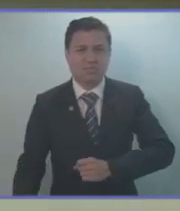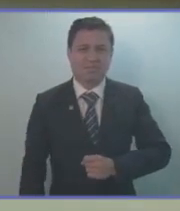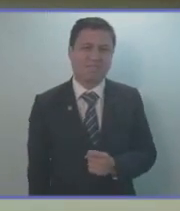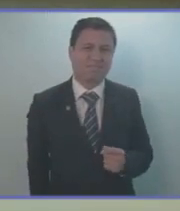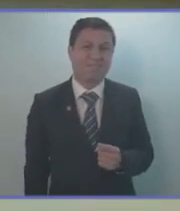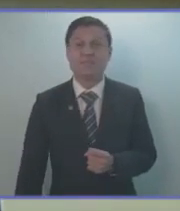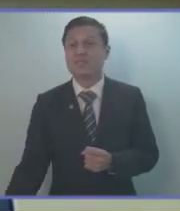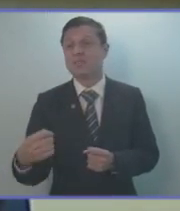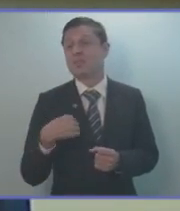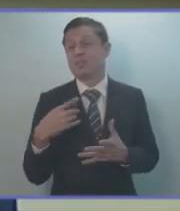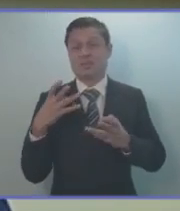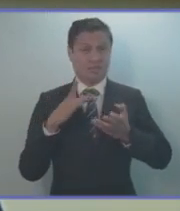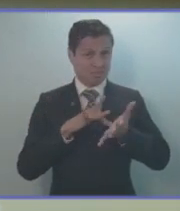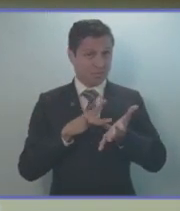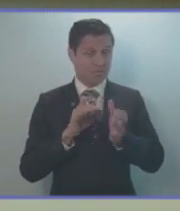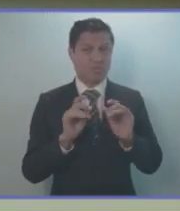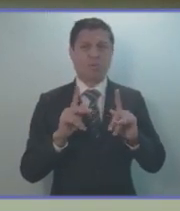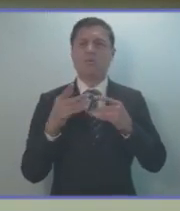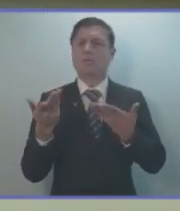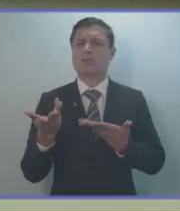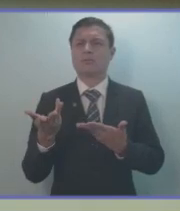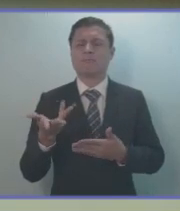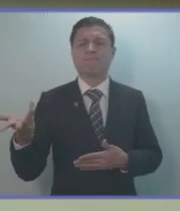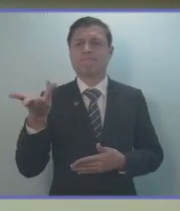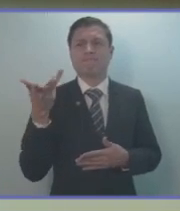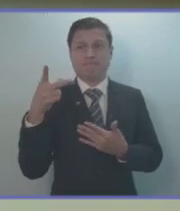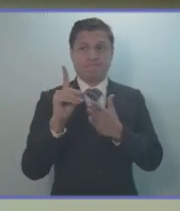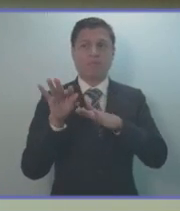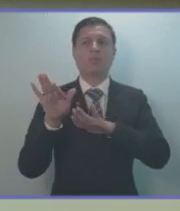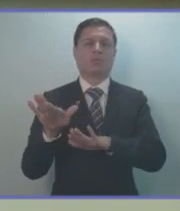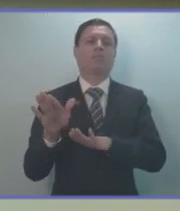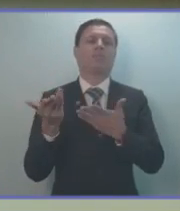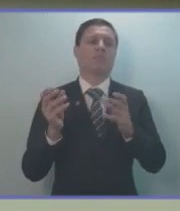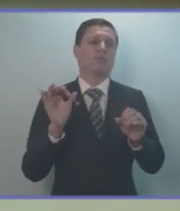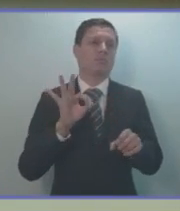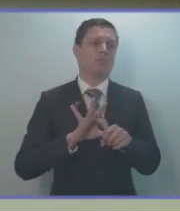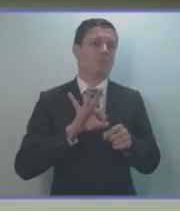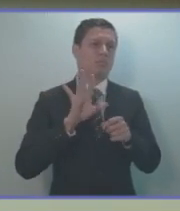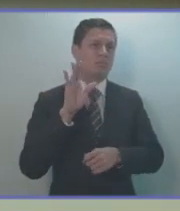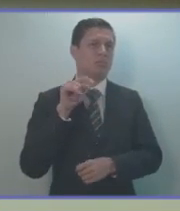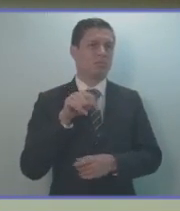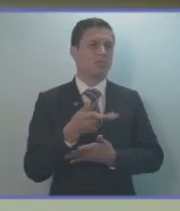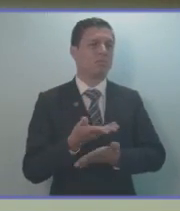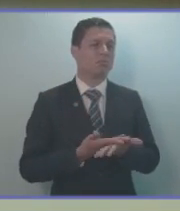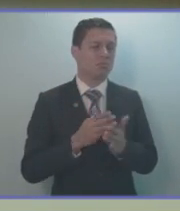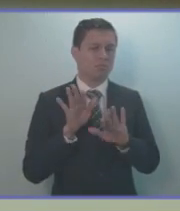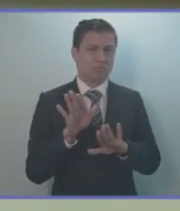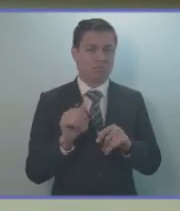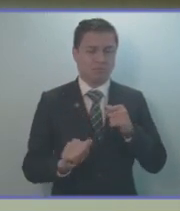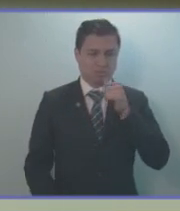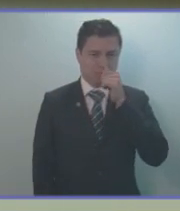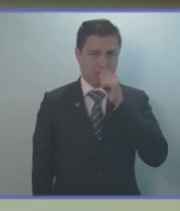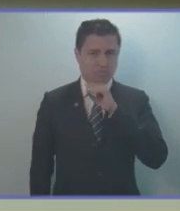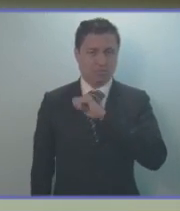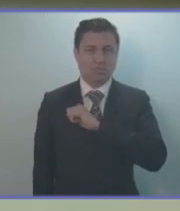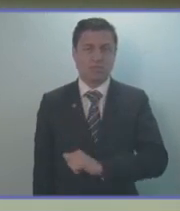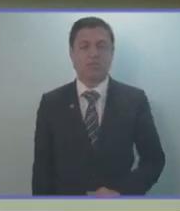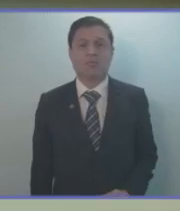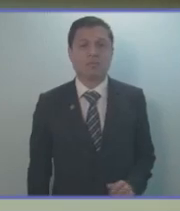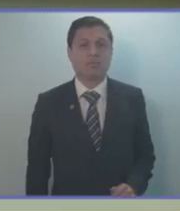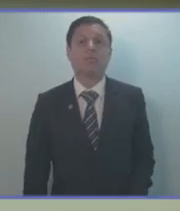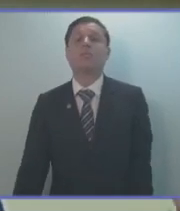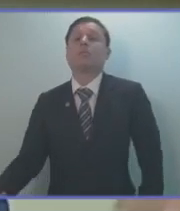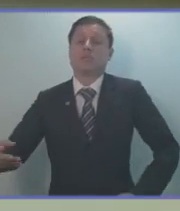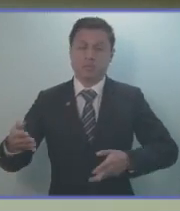Yo quiero aprovechar para darle las gracias a todos los diputados que apoyaron esta iniciativa y